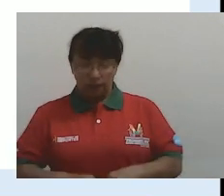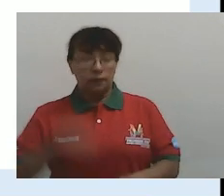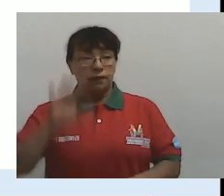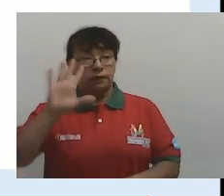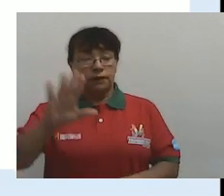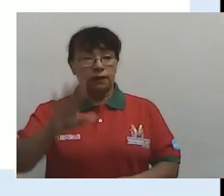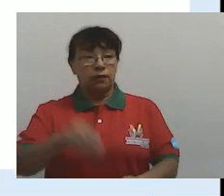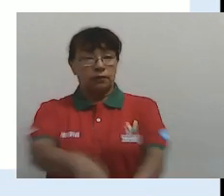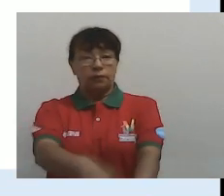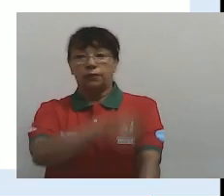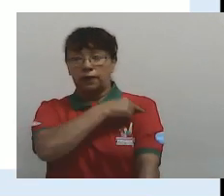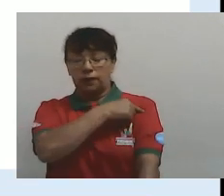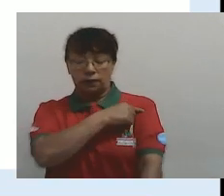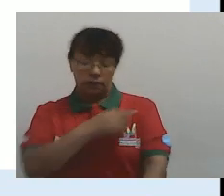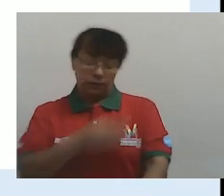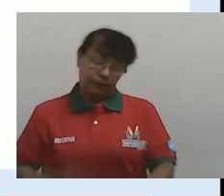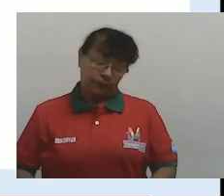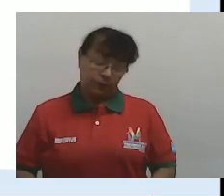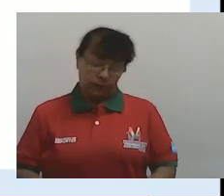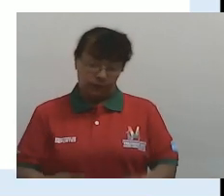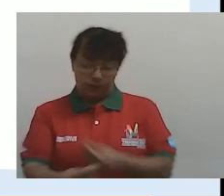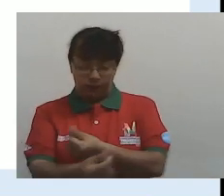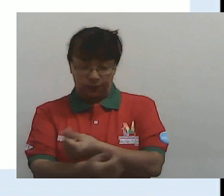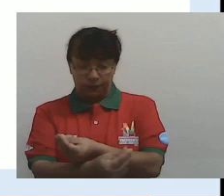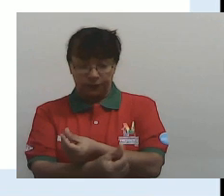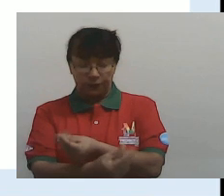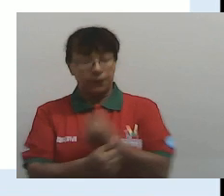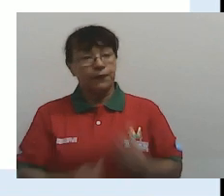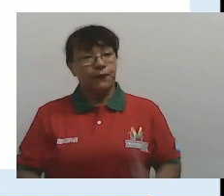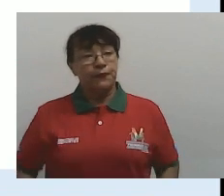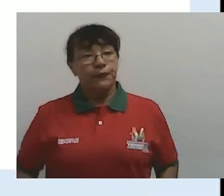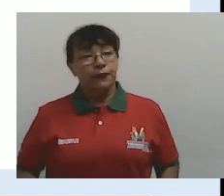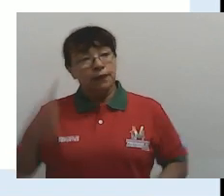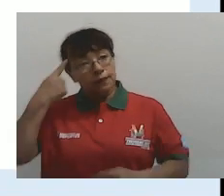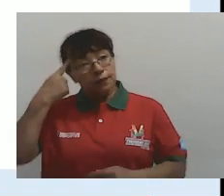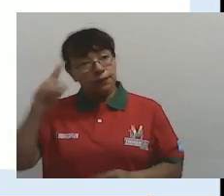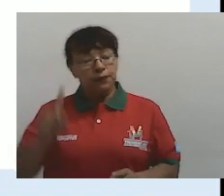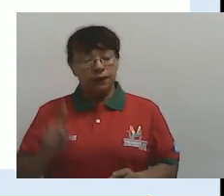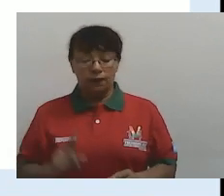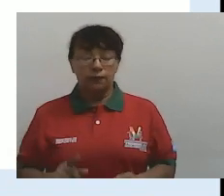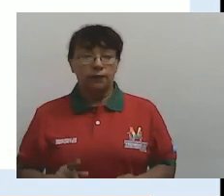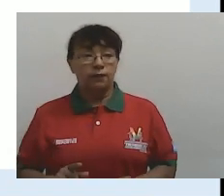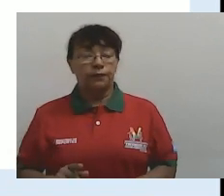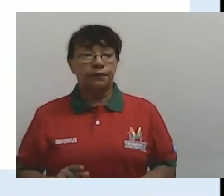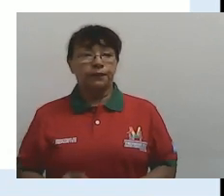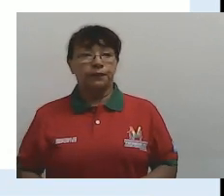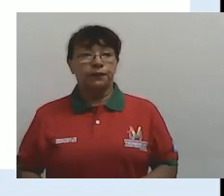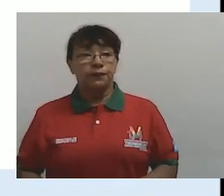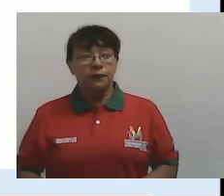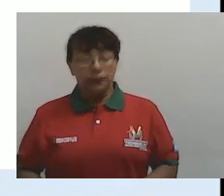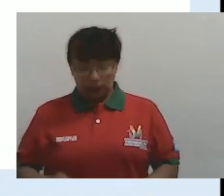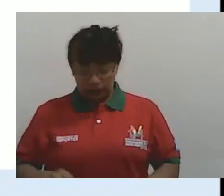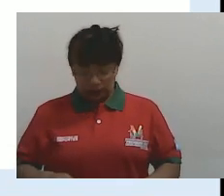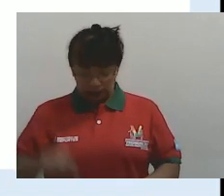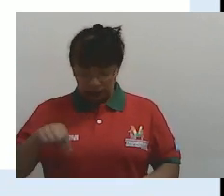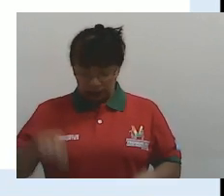está a 5.5 metros de la arena. ¿Están? Pero está permitido que él